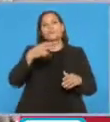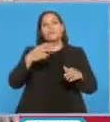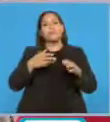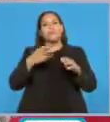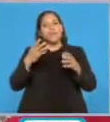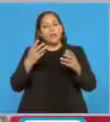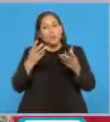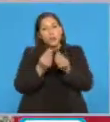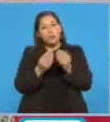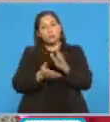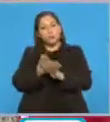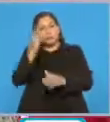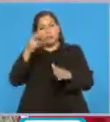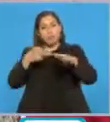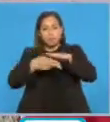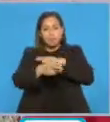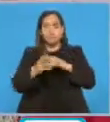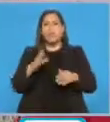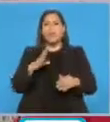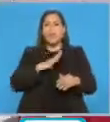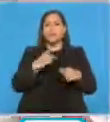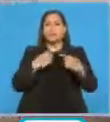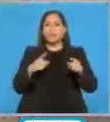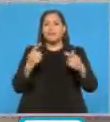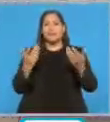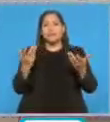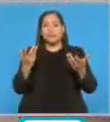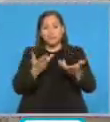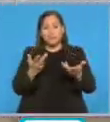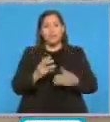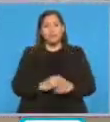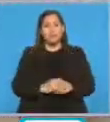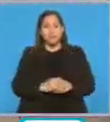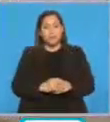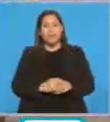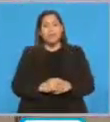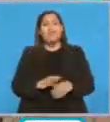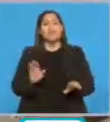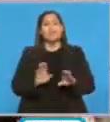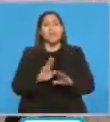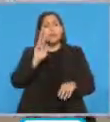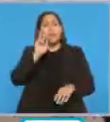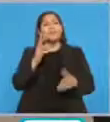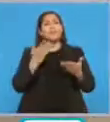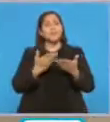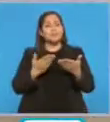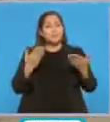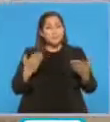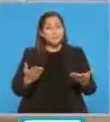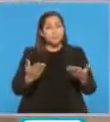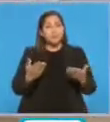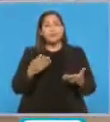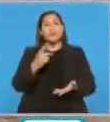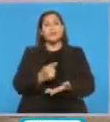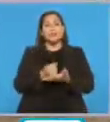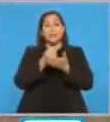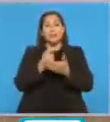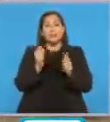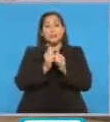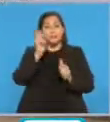metro, hacemos actividades. Ya. ¿Y cómo ve entonces esto de esta terapia